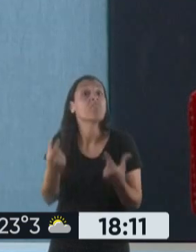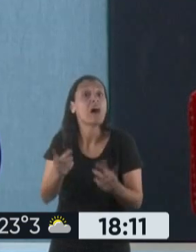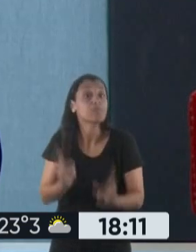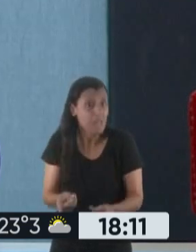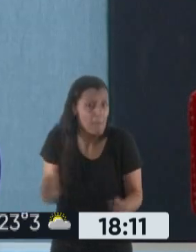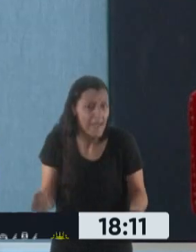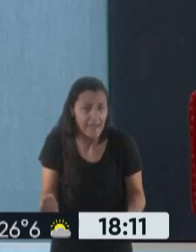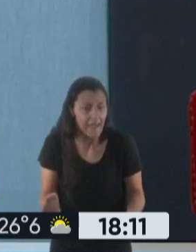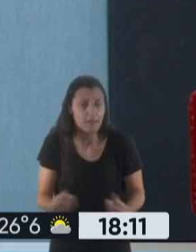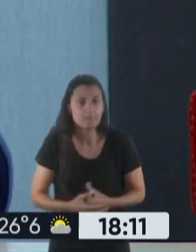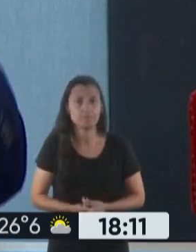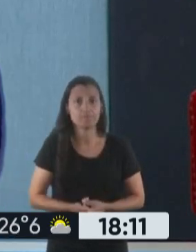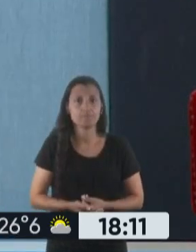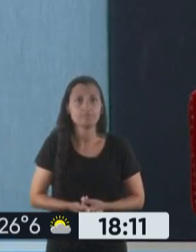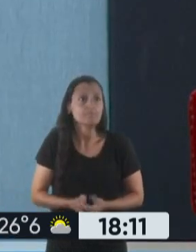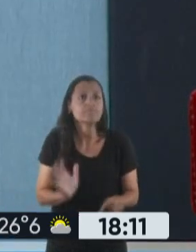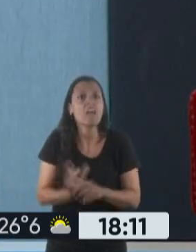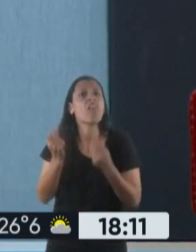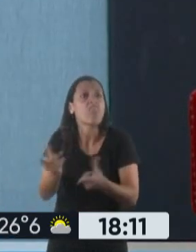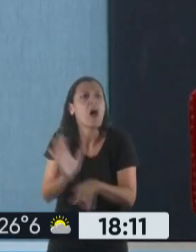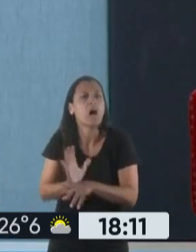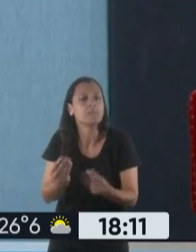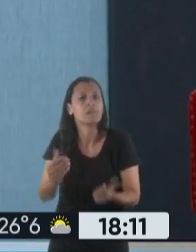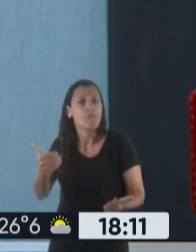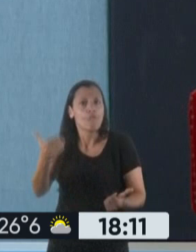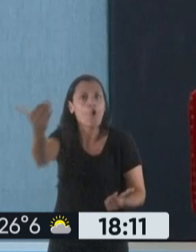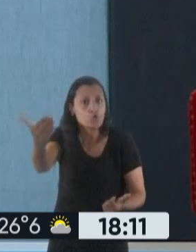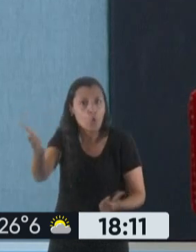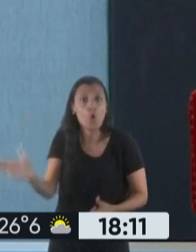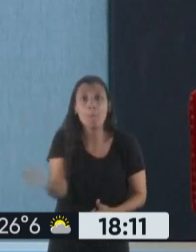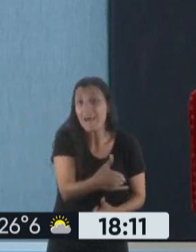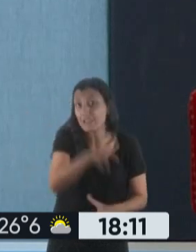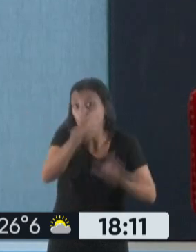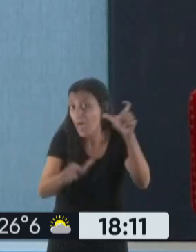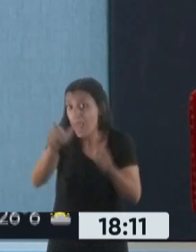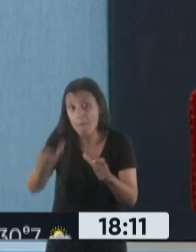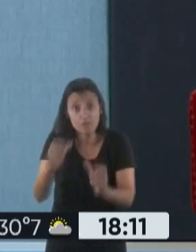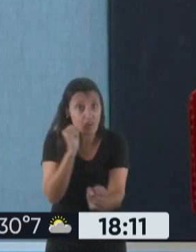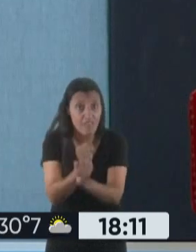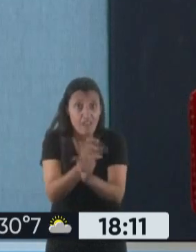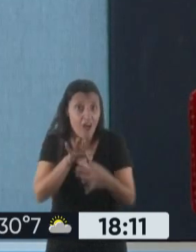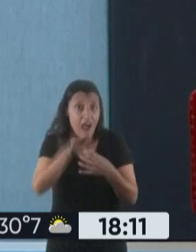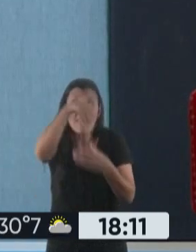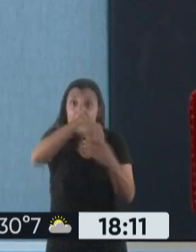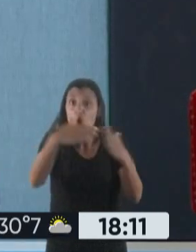garantizarse cierto futuro para los y las que asumen estos trabajos.